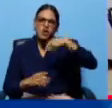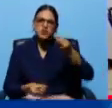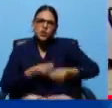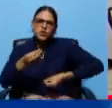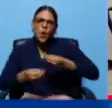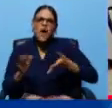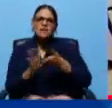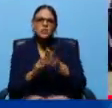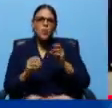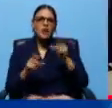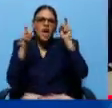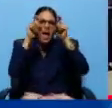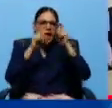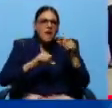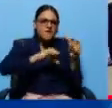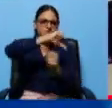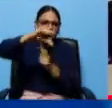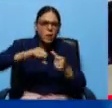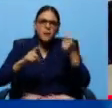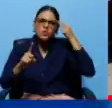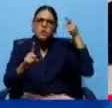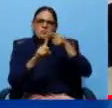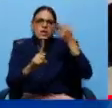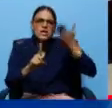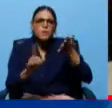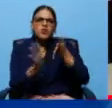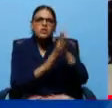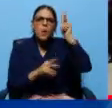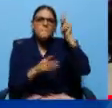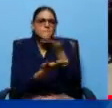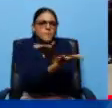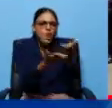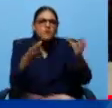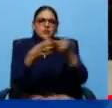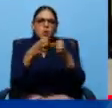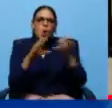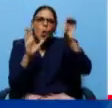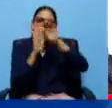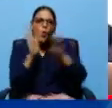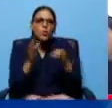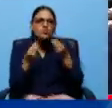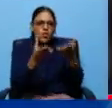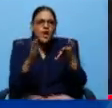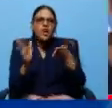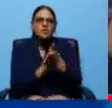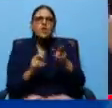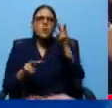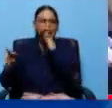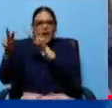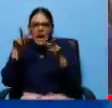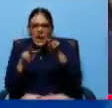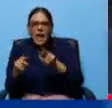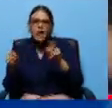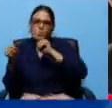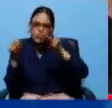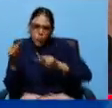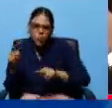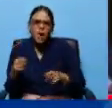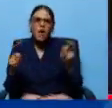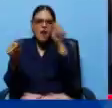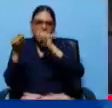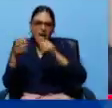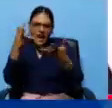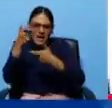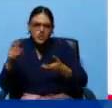a la formación, en el curso de inicio de formación, en los temas de lectura y escritura, de las